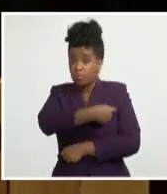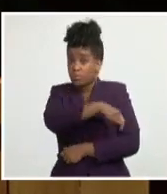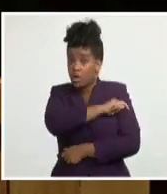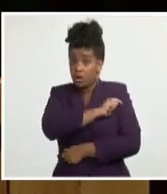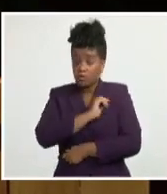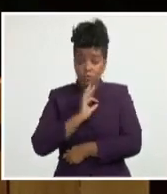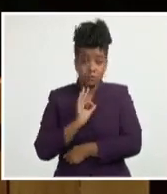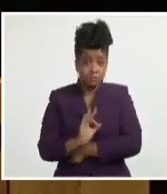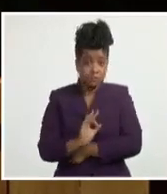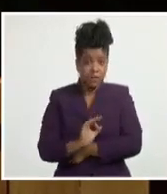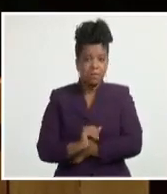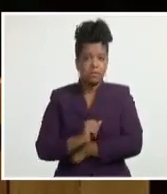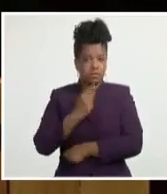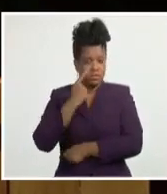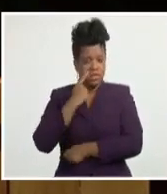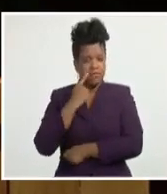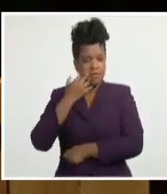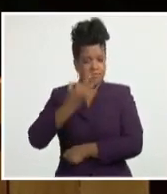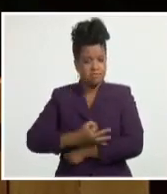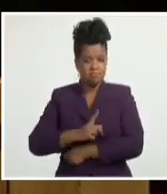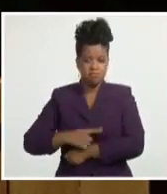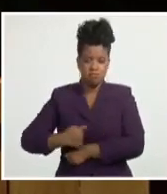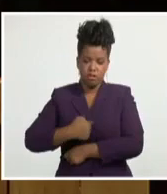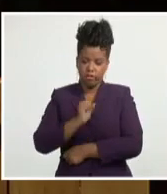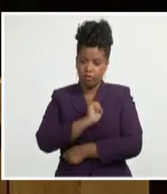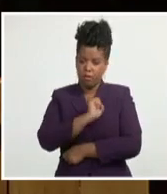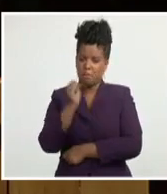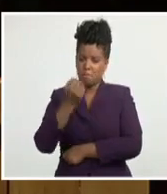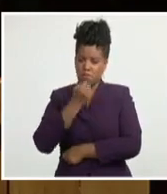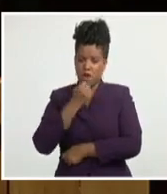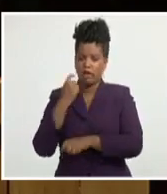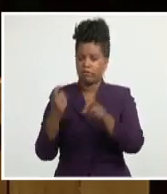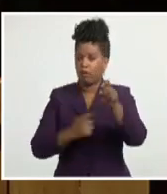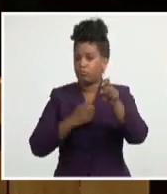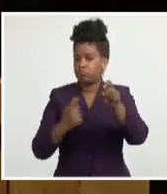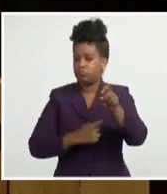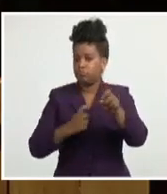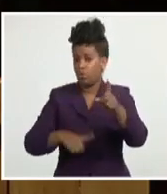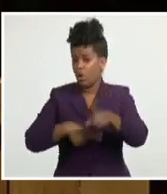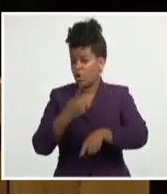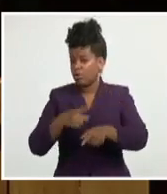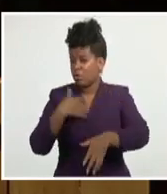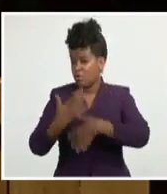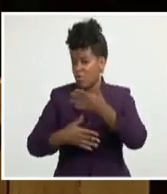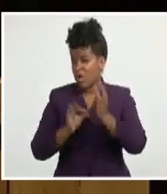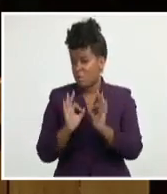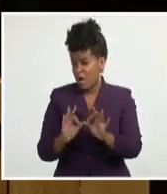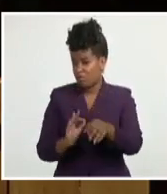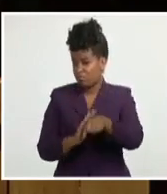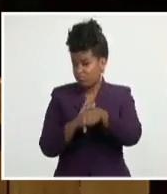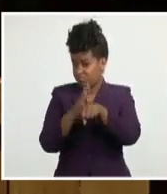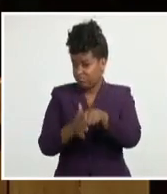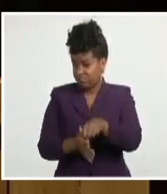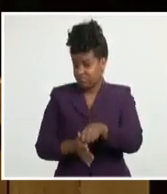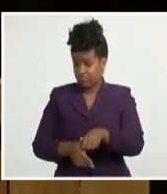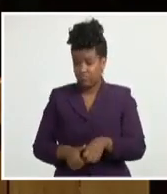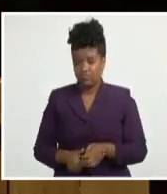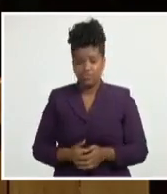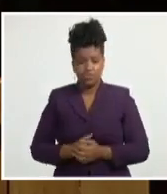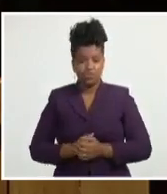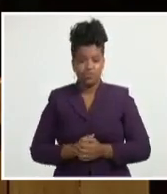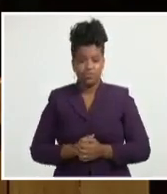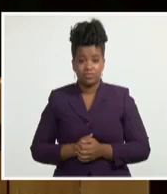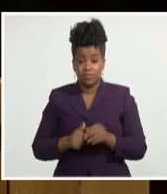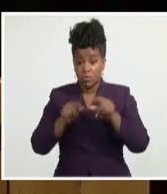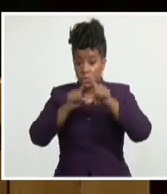pueden con relativo éxito enfrentar un problema complejo como el de la pandemia. Un pequeño país